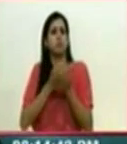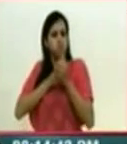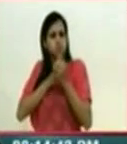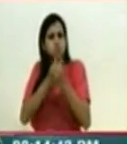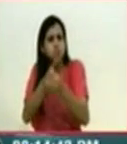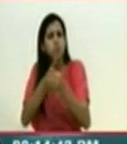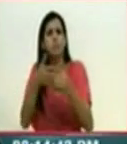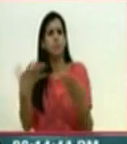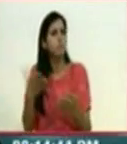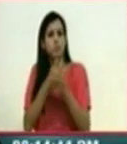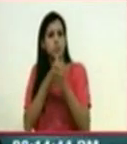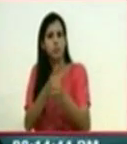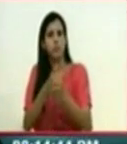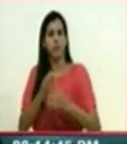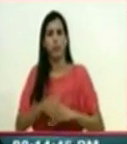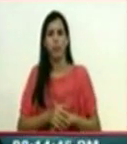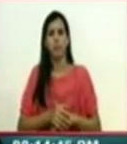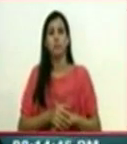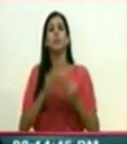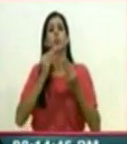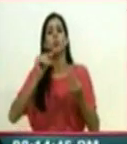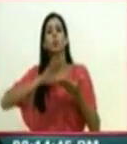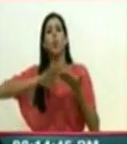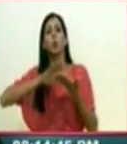llevar, bueno, a una solución